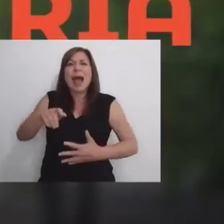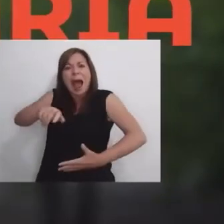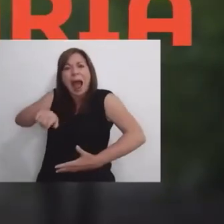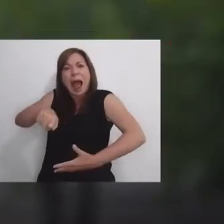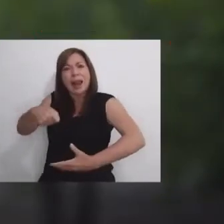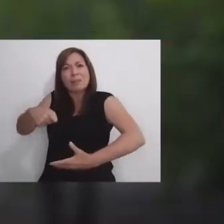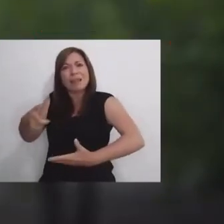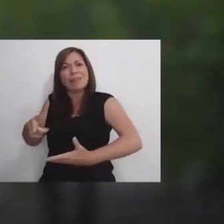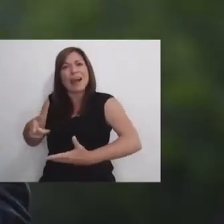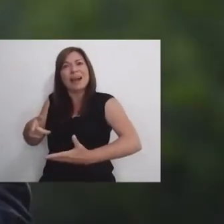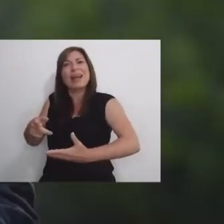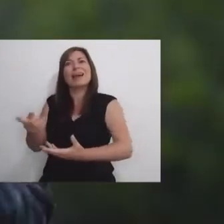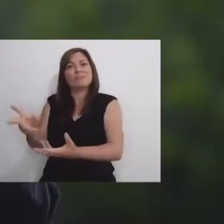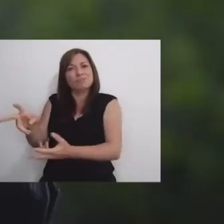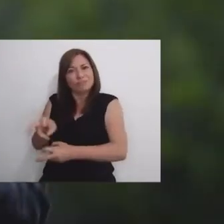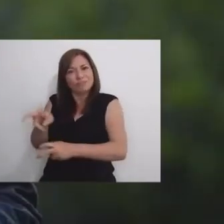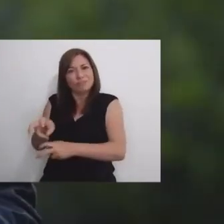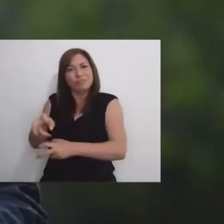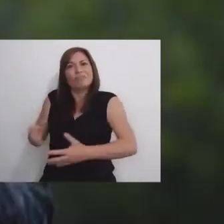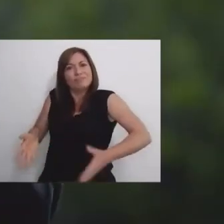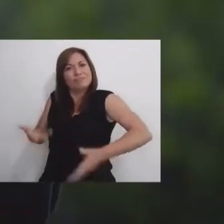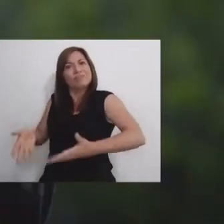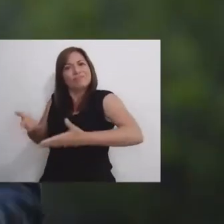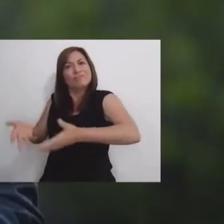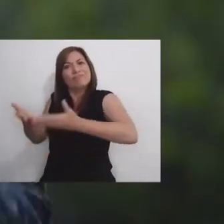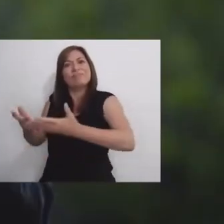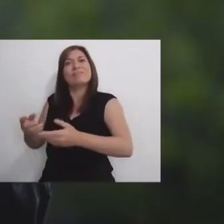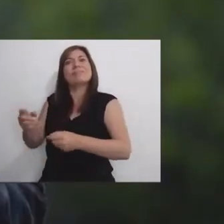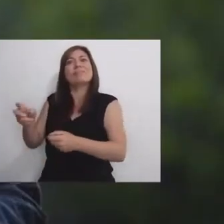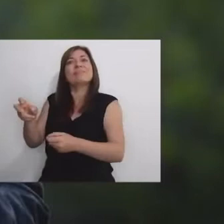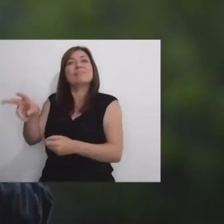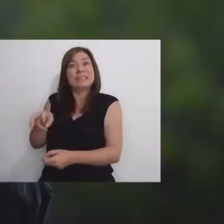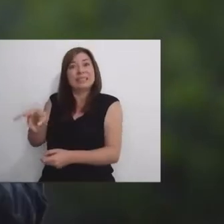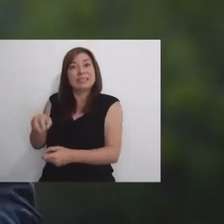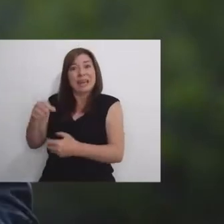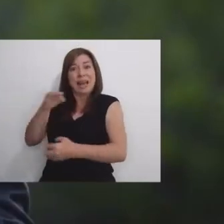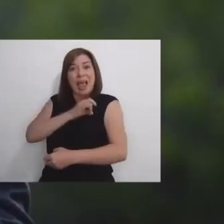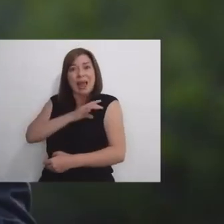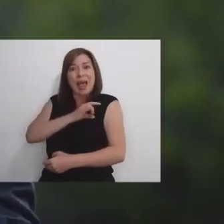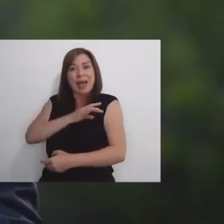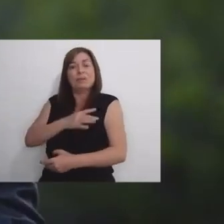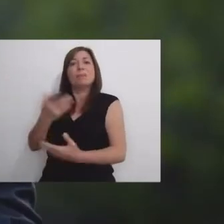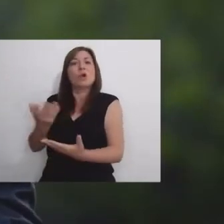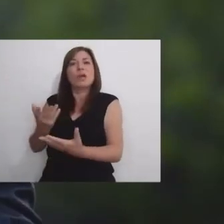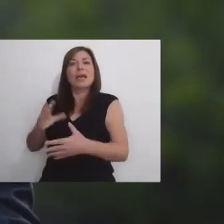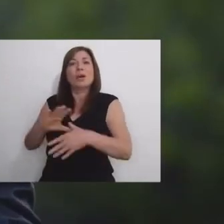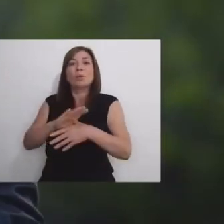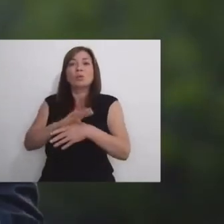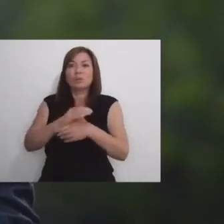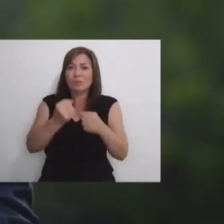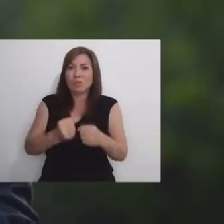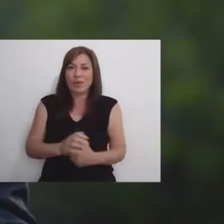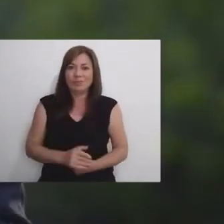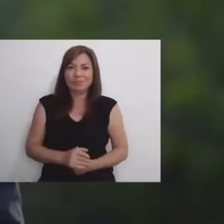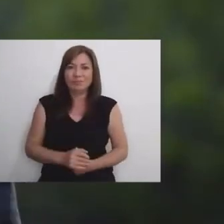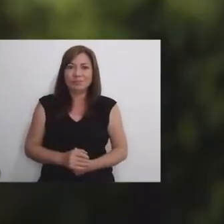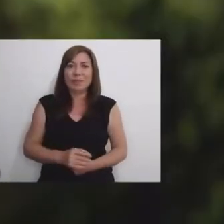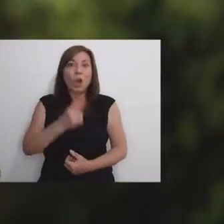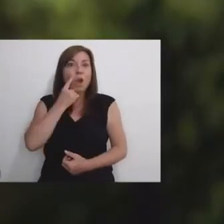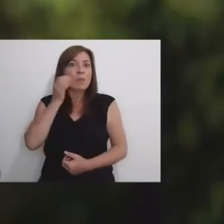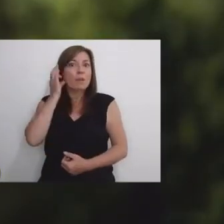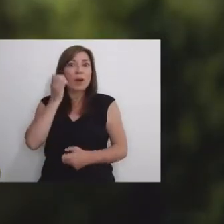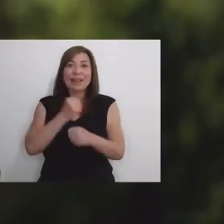soberanía alimentaria de nuestra gente y potenciar la producción agrícola chilena, porque juntos es